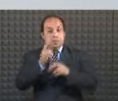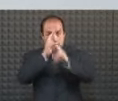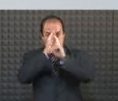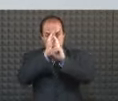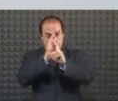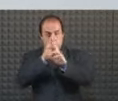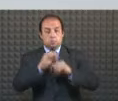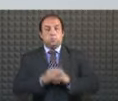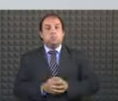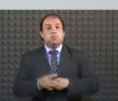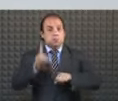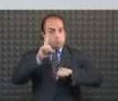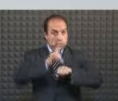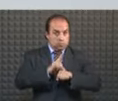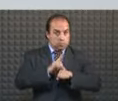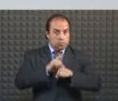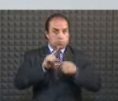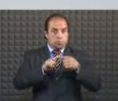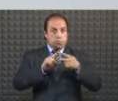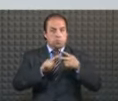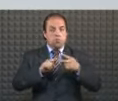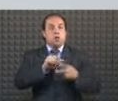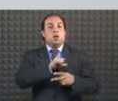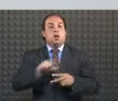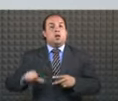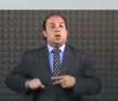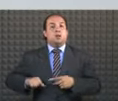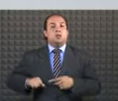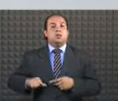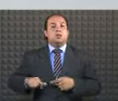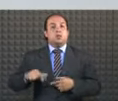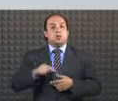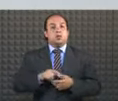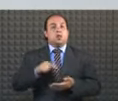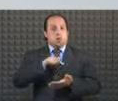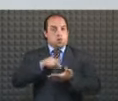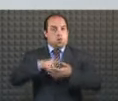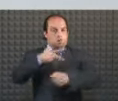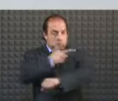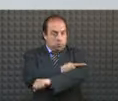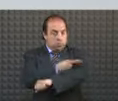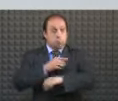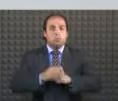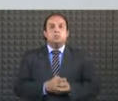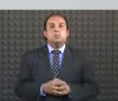respeten el día y la alcaldía en donde están vacunados. Pero